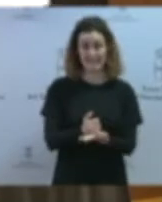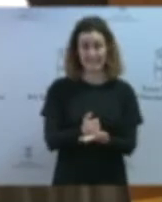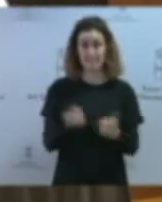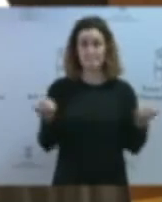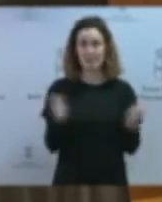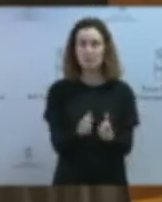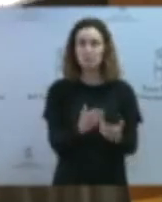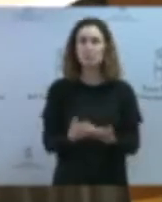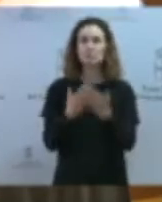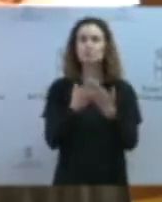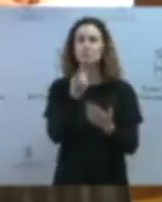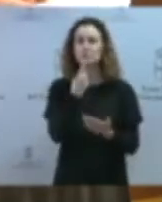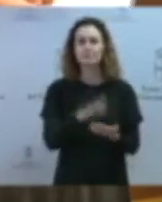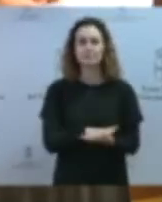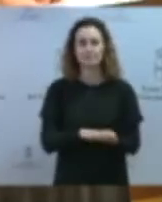podrá